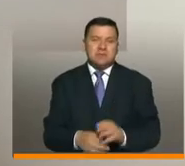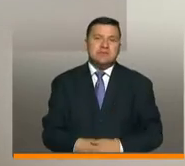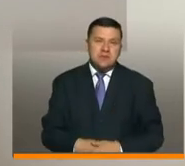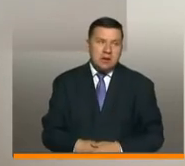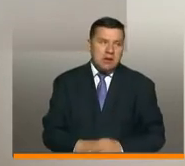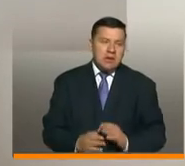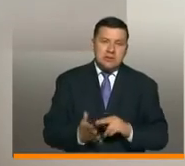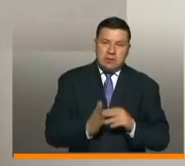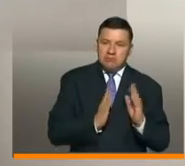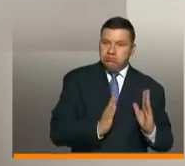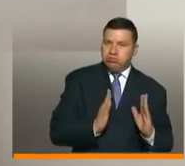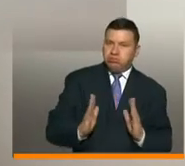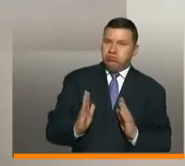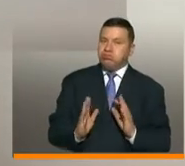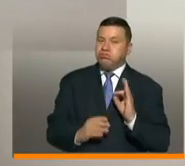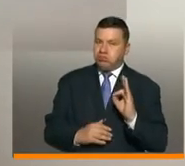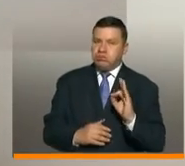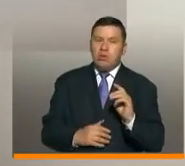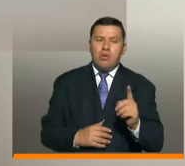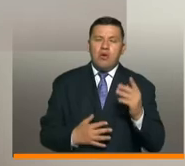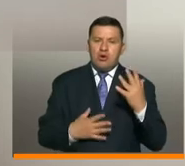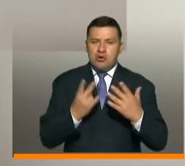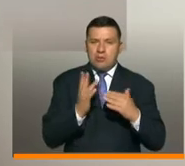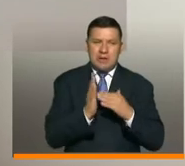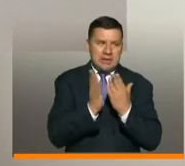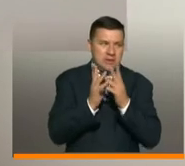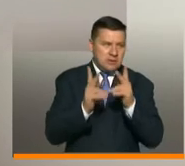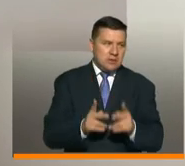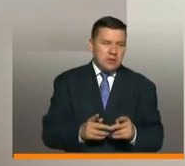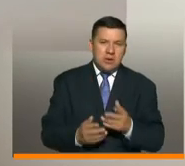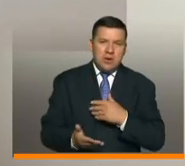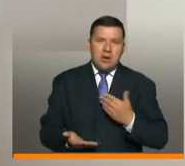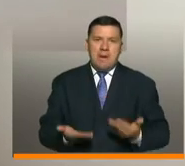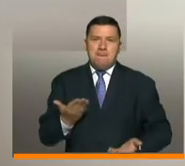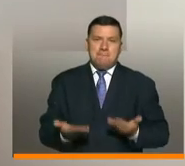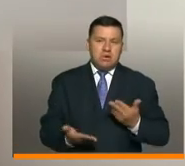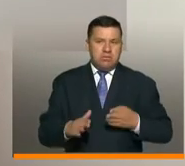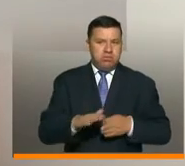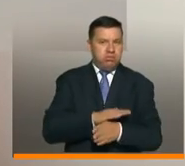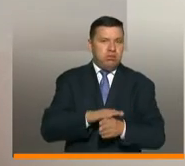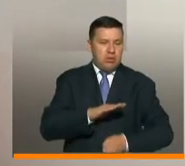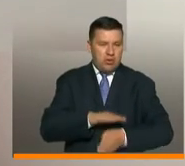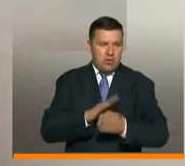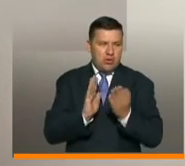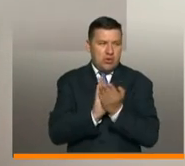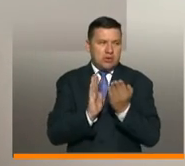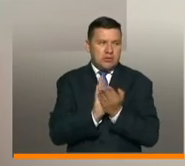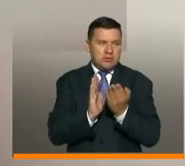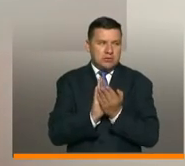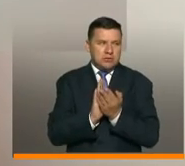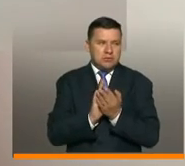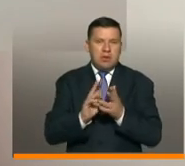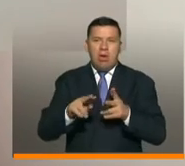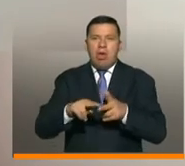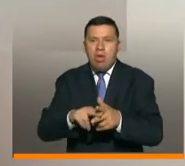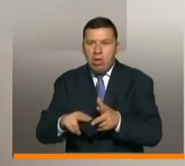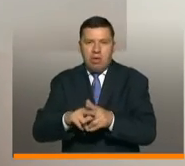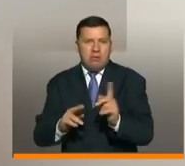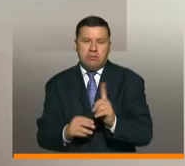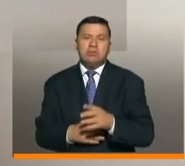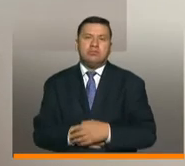Estamos garantizando a más de 12.000 estudiantes la posibilidad de continuar sus estudios, de no